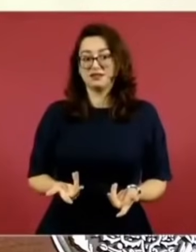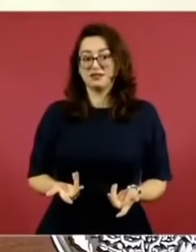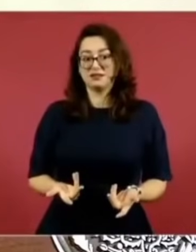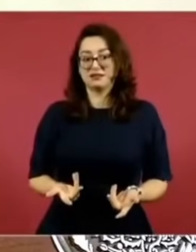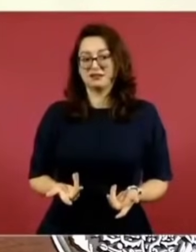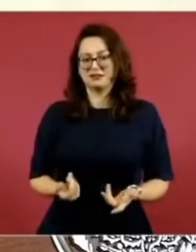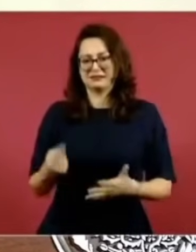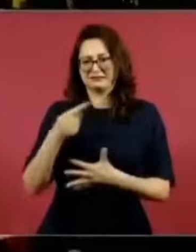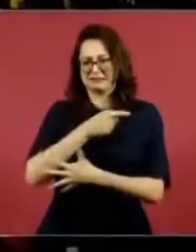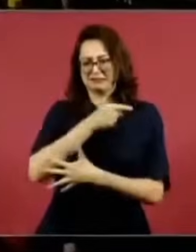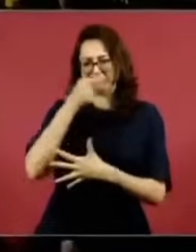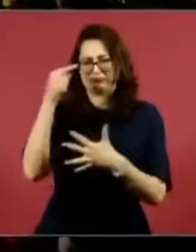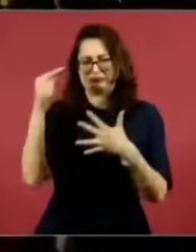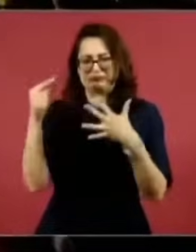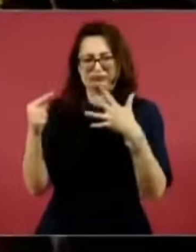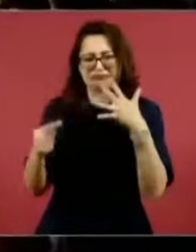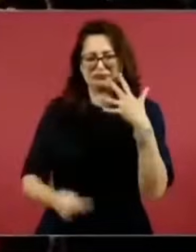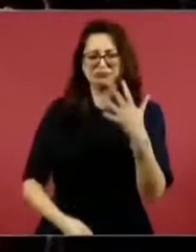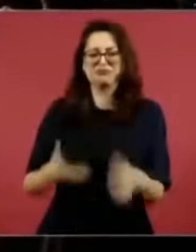Una serie de cosas, ¿no?